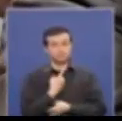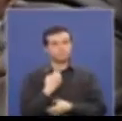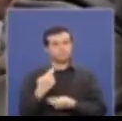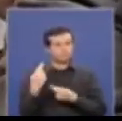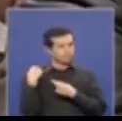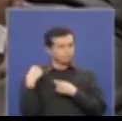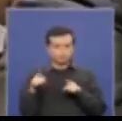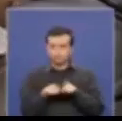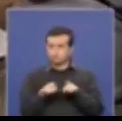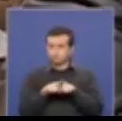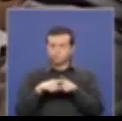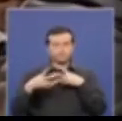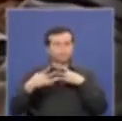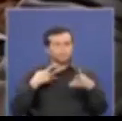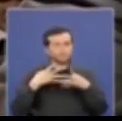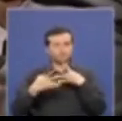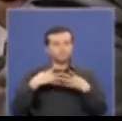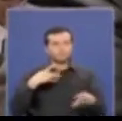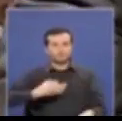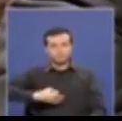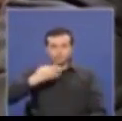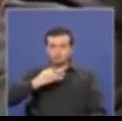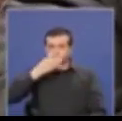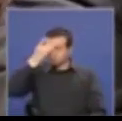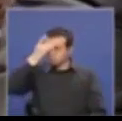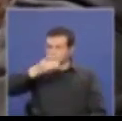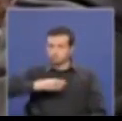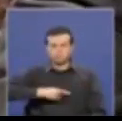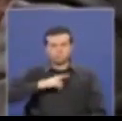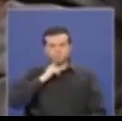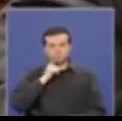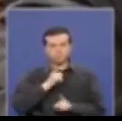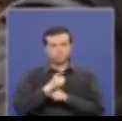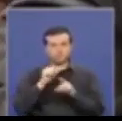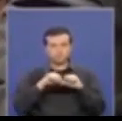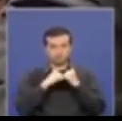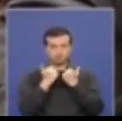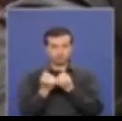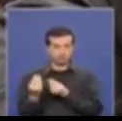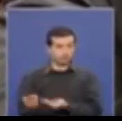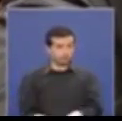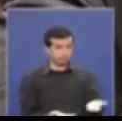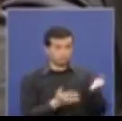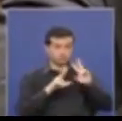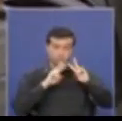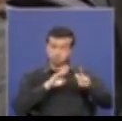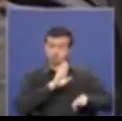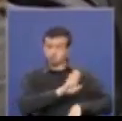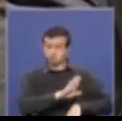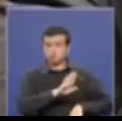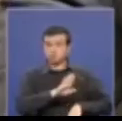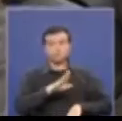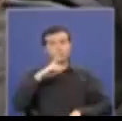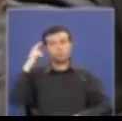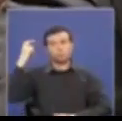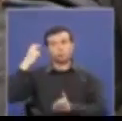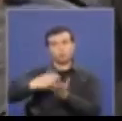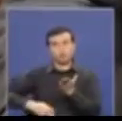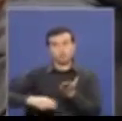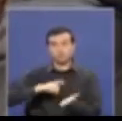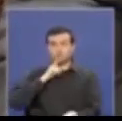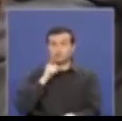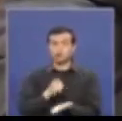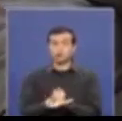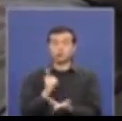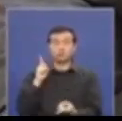responsablemente y con la misma transparencia hemos exhibido toda la información, le hemos entregado a la Asamblea que está haciendo la investigación, les hemos multado hasta